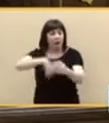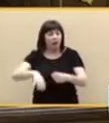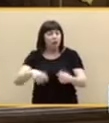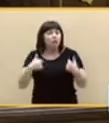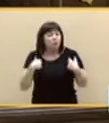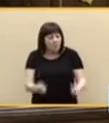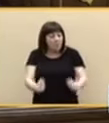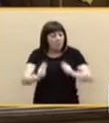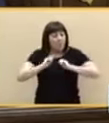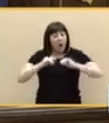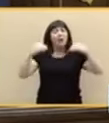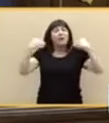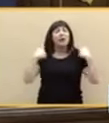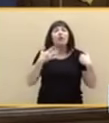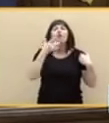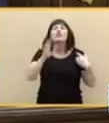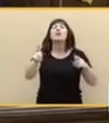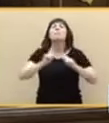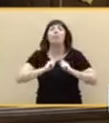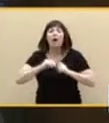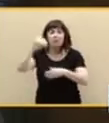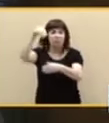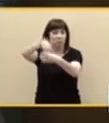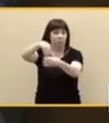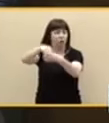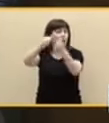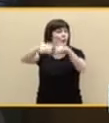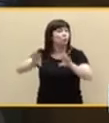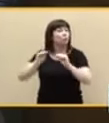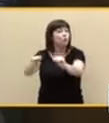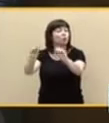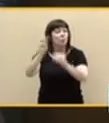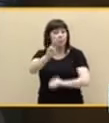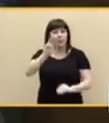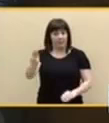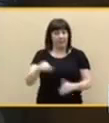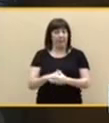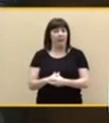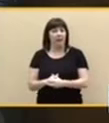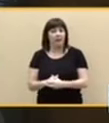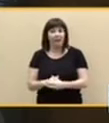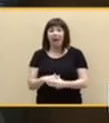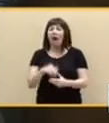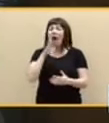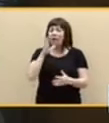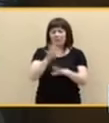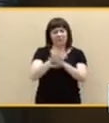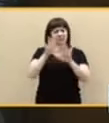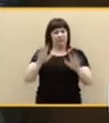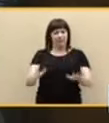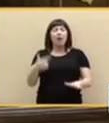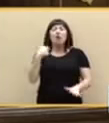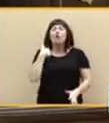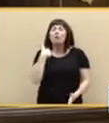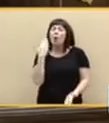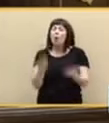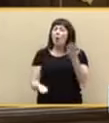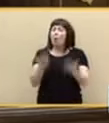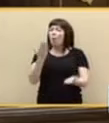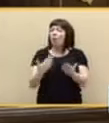central como las territoriales, que han sido enjuiciadas en el presente y que con su